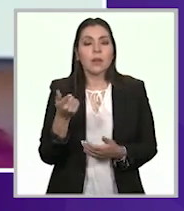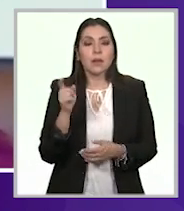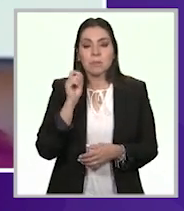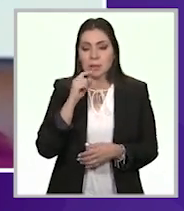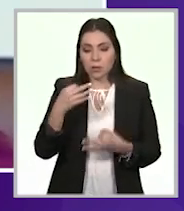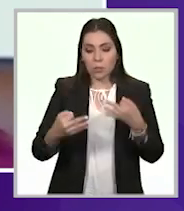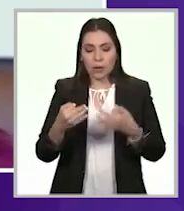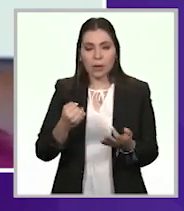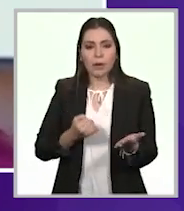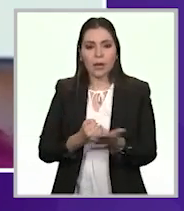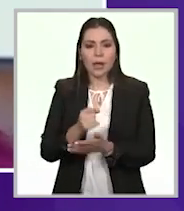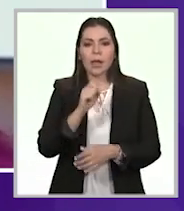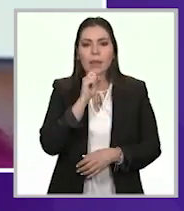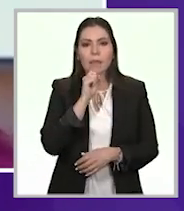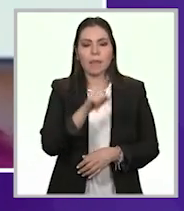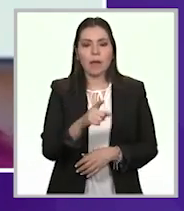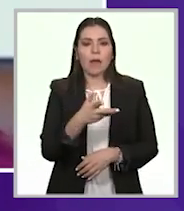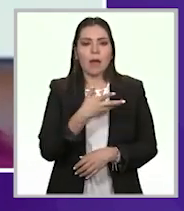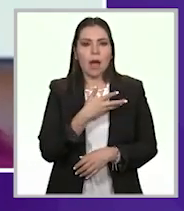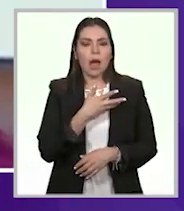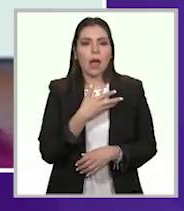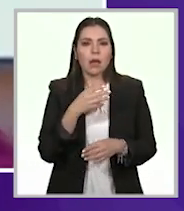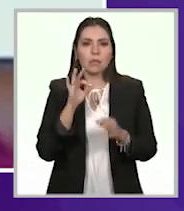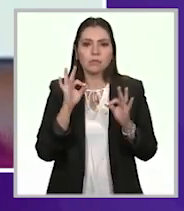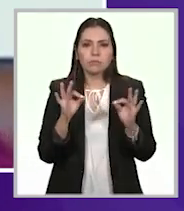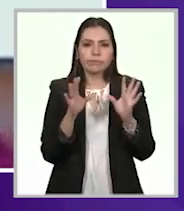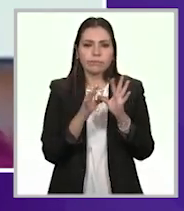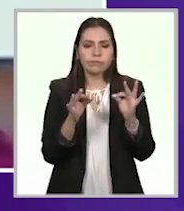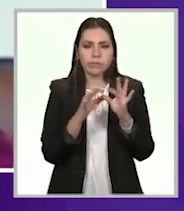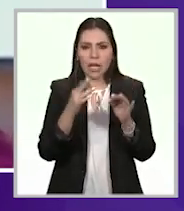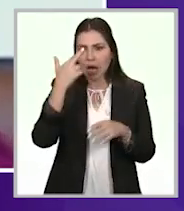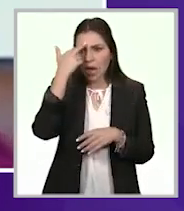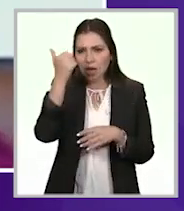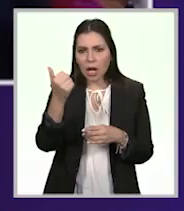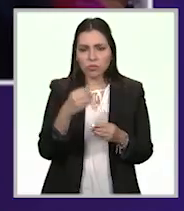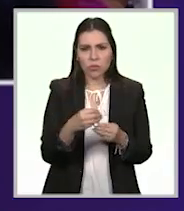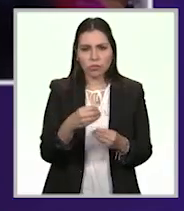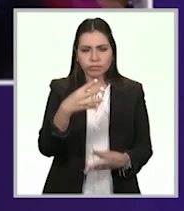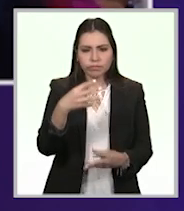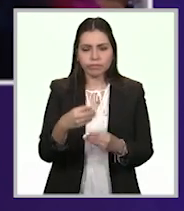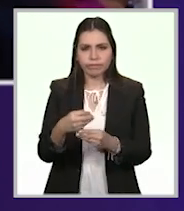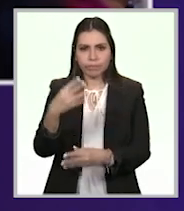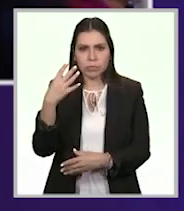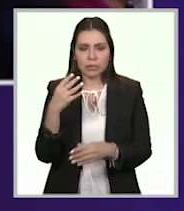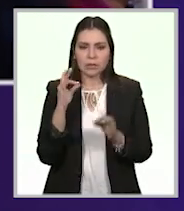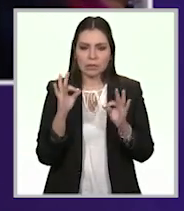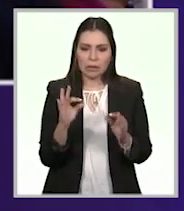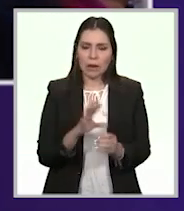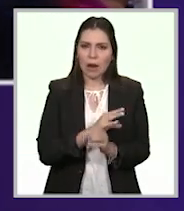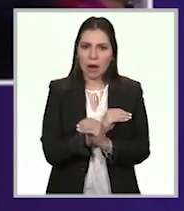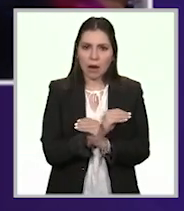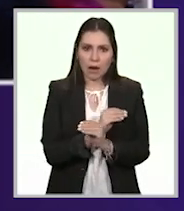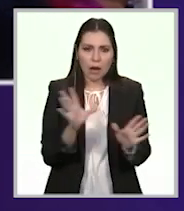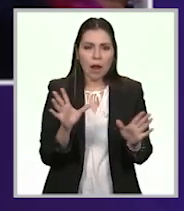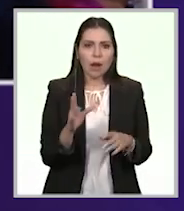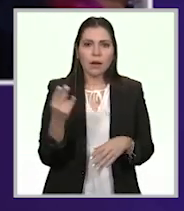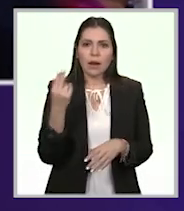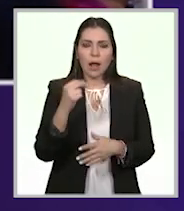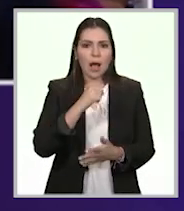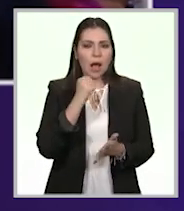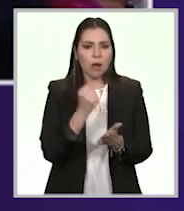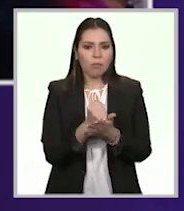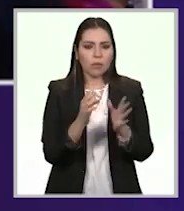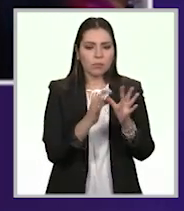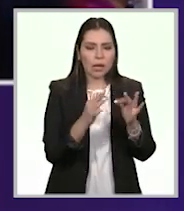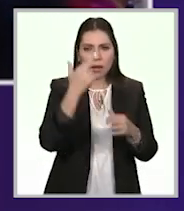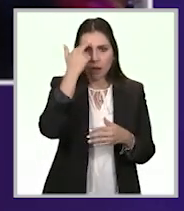¿no?, que las sentencias pues también tengan una calidad argumentativa fuerte, porque tienen que ser sentencias que le hablen